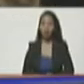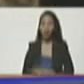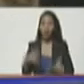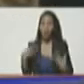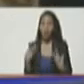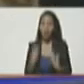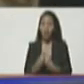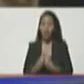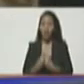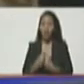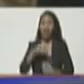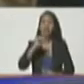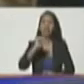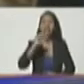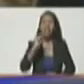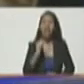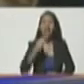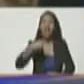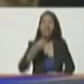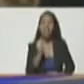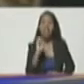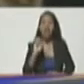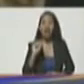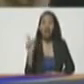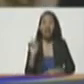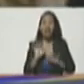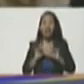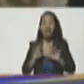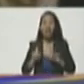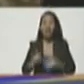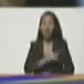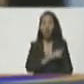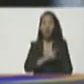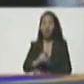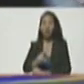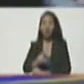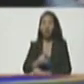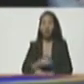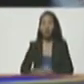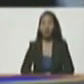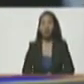compañero Sacha Llorenti, secretario ejecutivo.